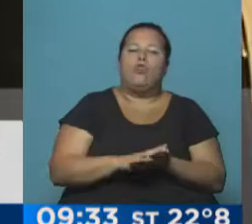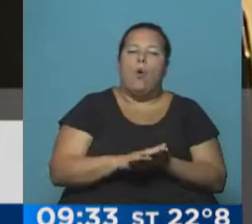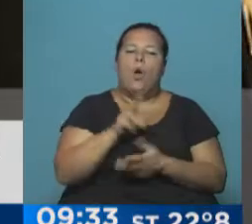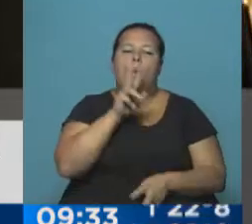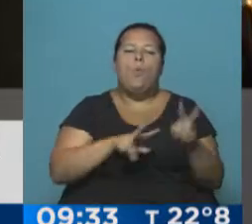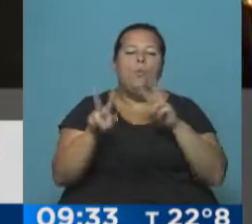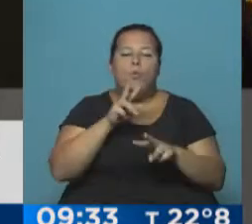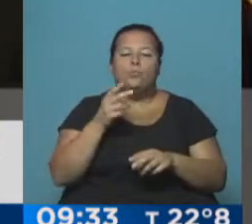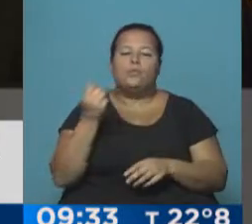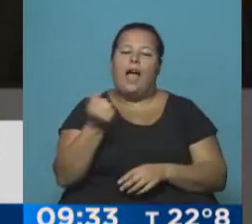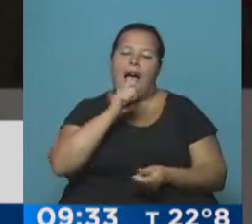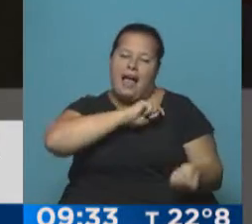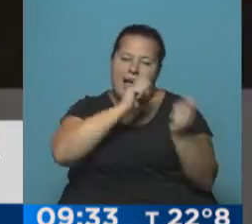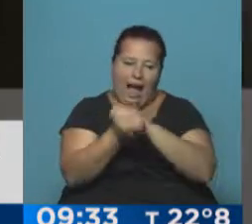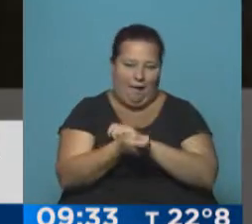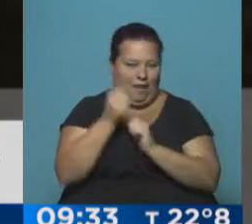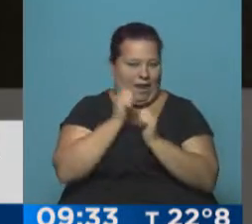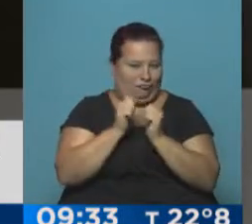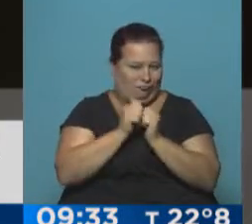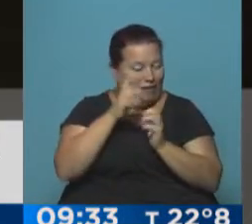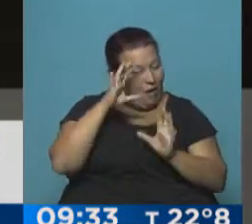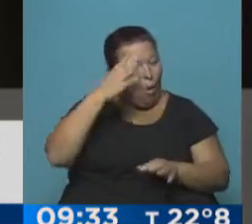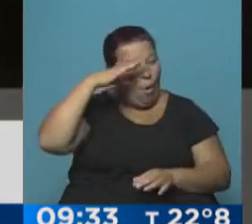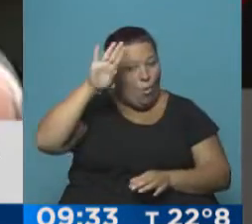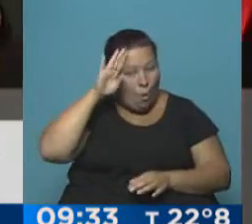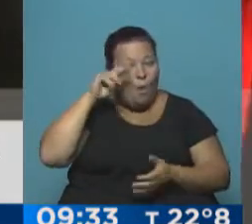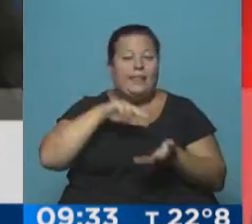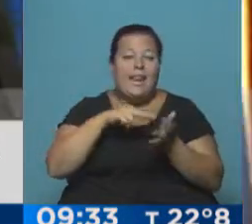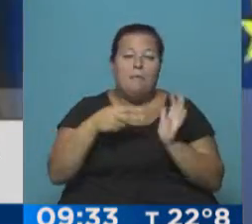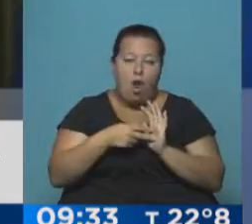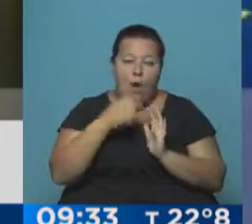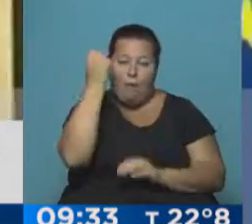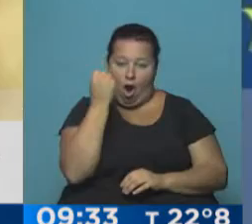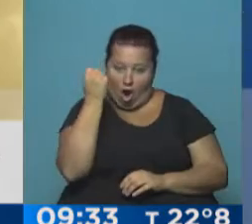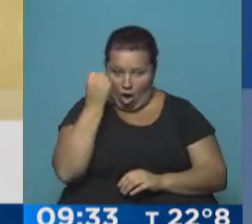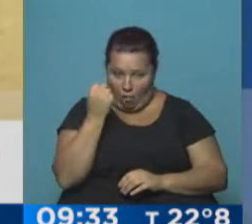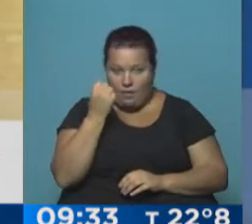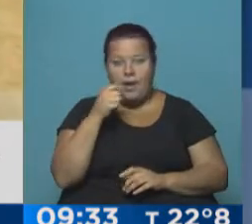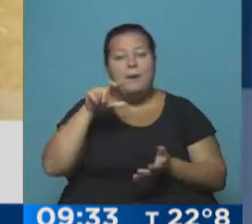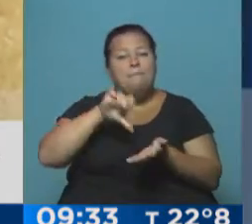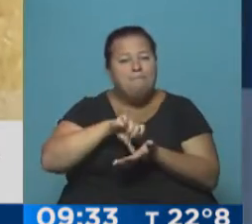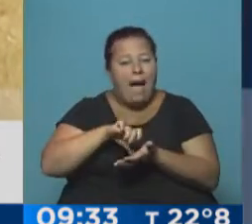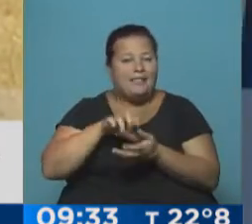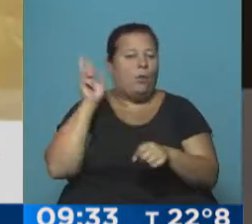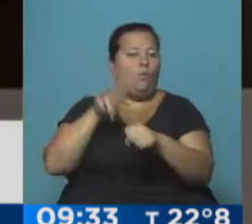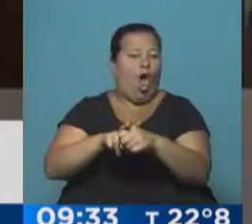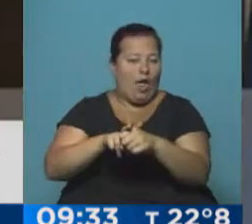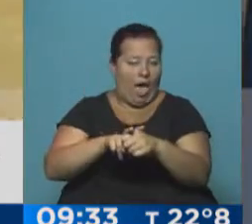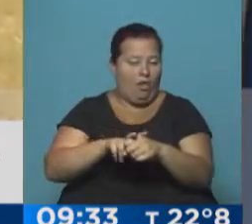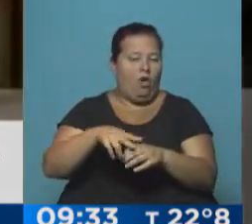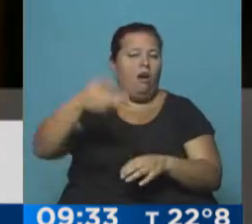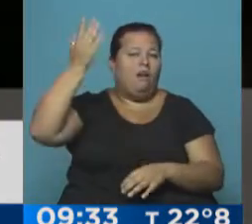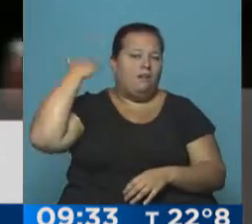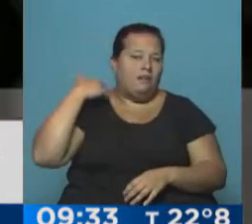búsqueda y dar vuelta la página recordemos que cuba tiene dificultades económicas es un país que está bloqueado desde